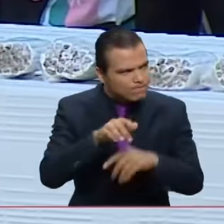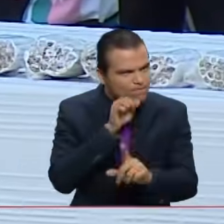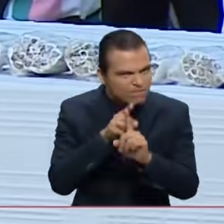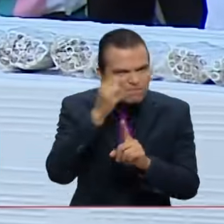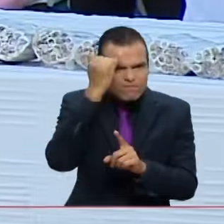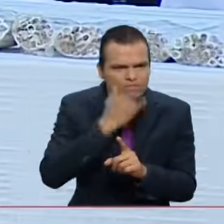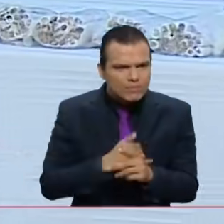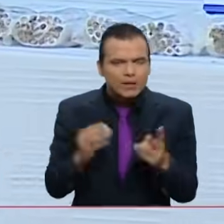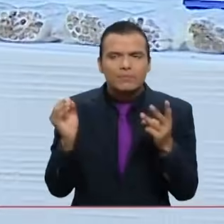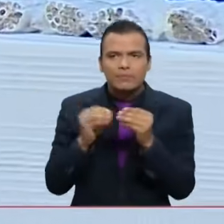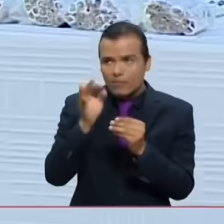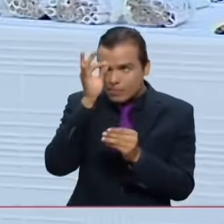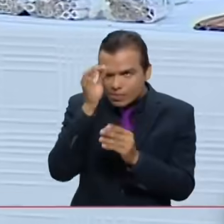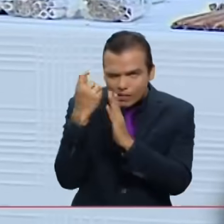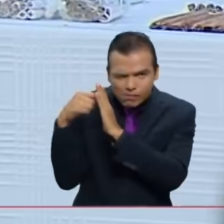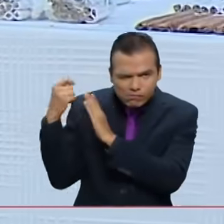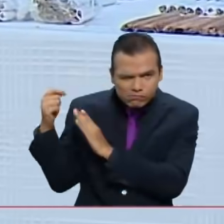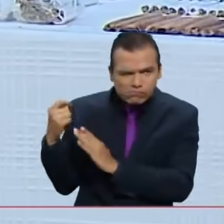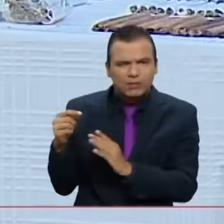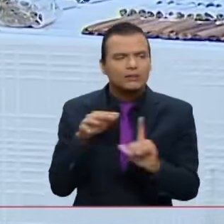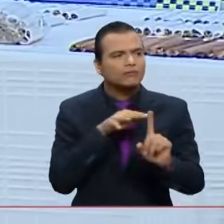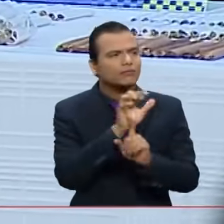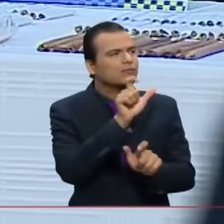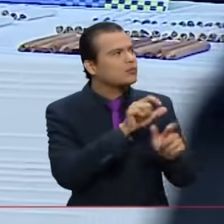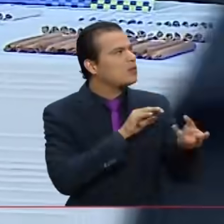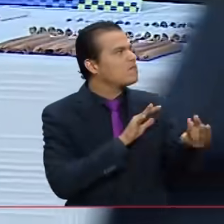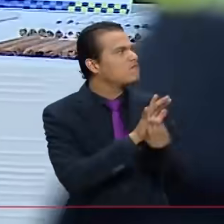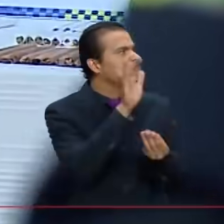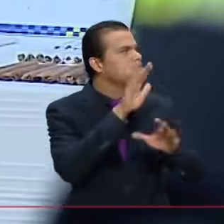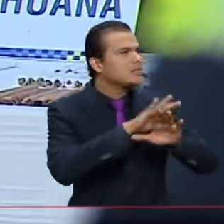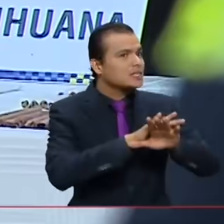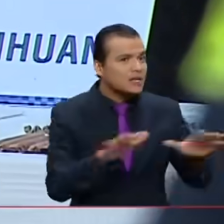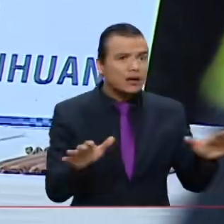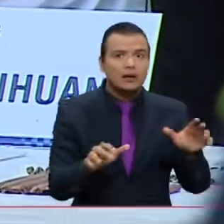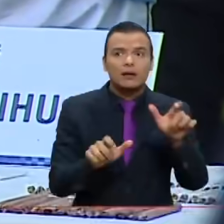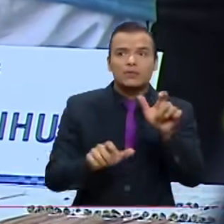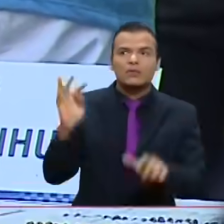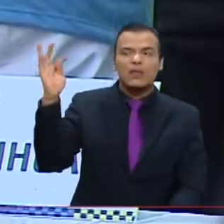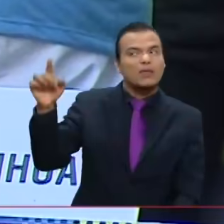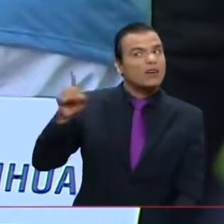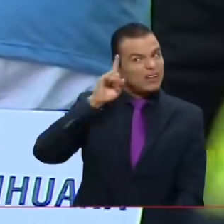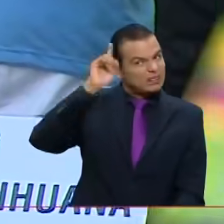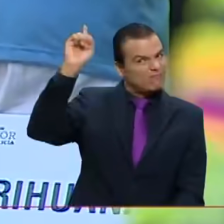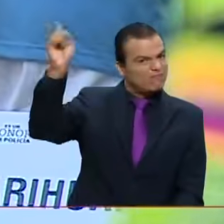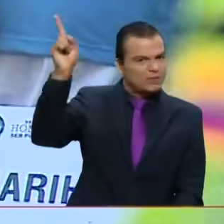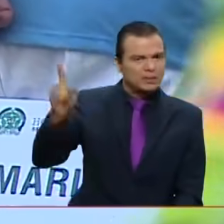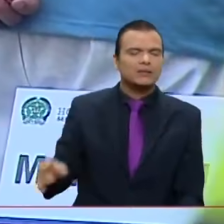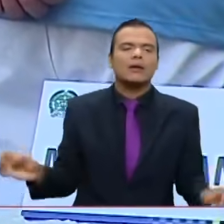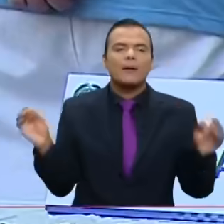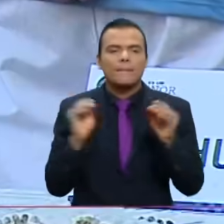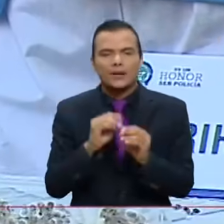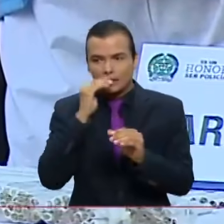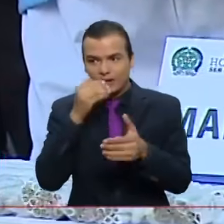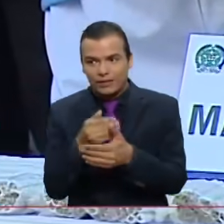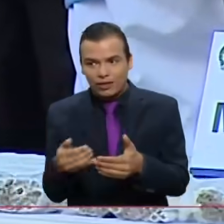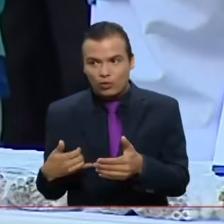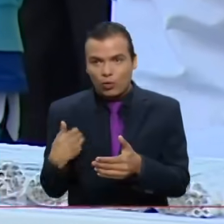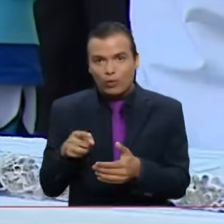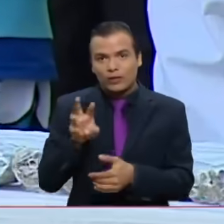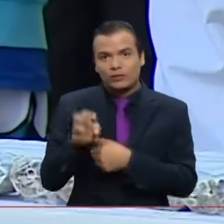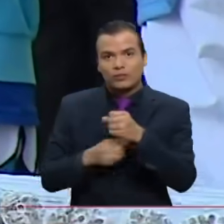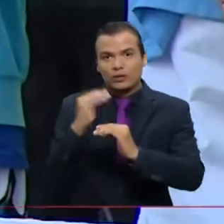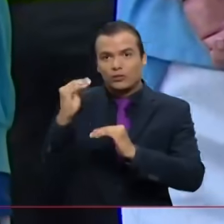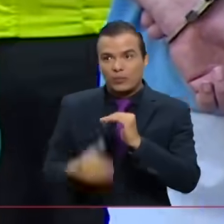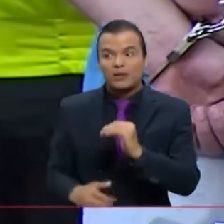agravado, tráfico de estupefacientes, desplazamiento forzado, intimidación a testigos e igualmente instrumentalización de menores para la comisión de